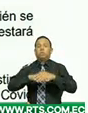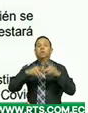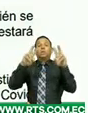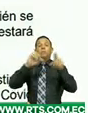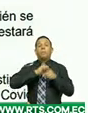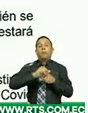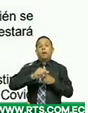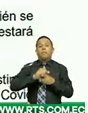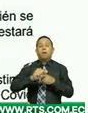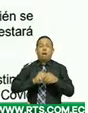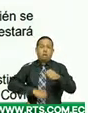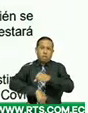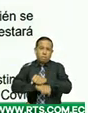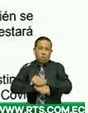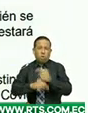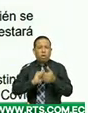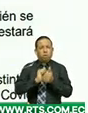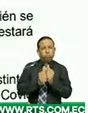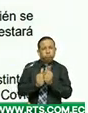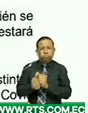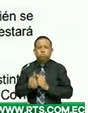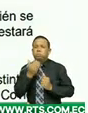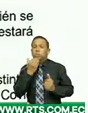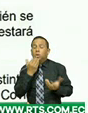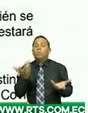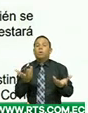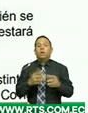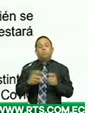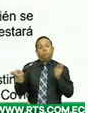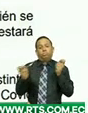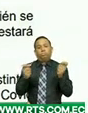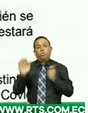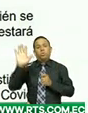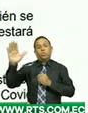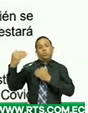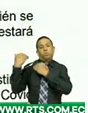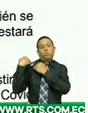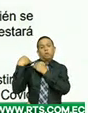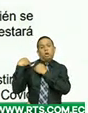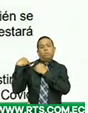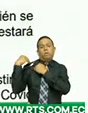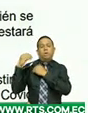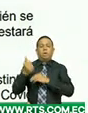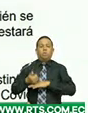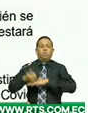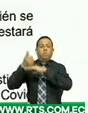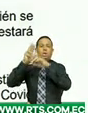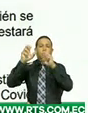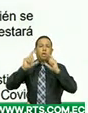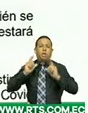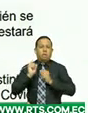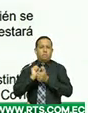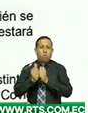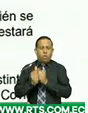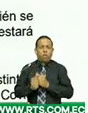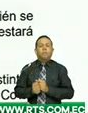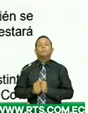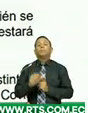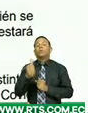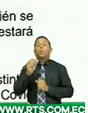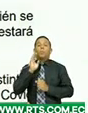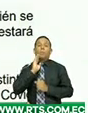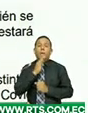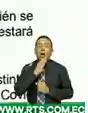estarán regulados por el protocolo de la Secretaría del Deporte y sin público. Bares y discotecas,